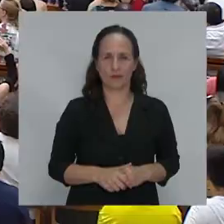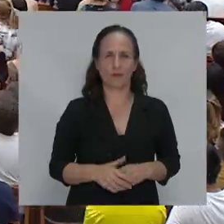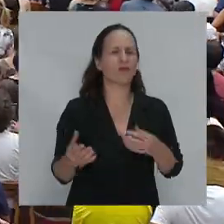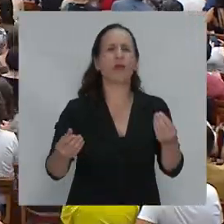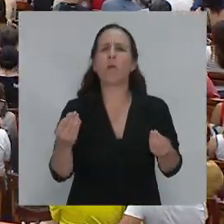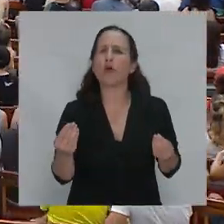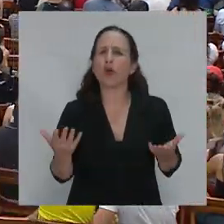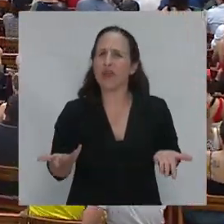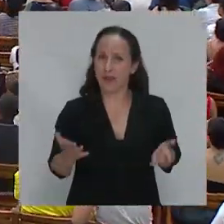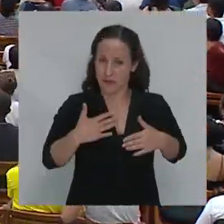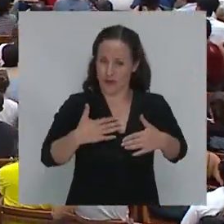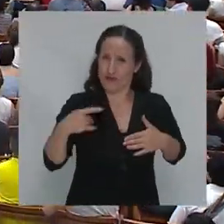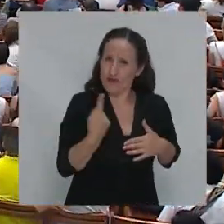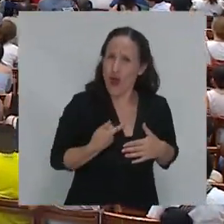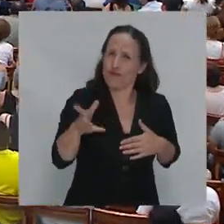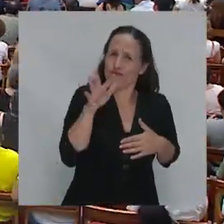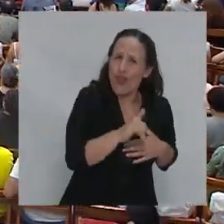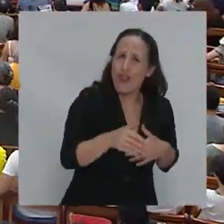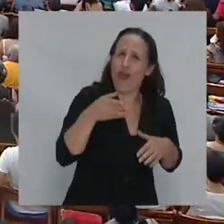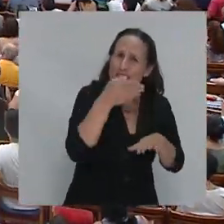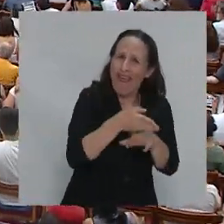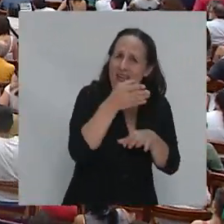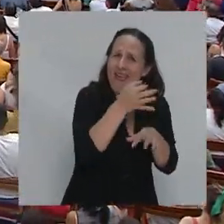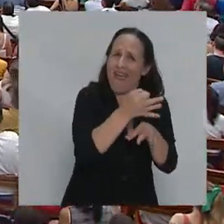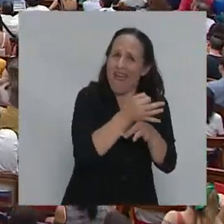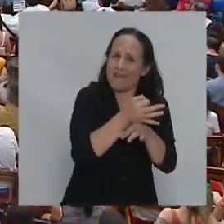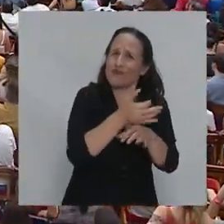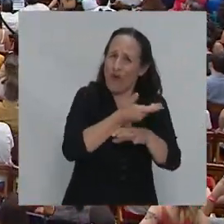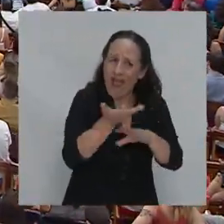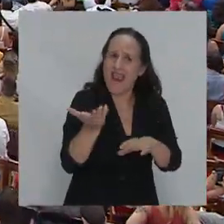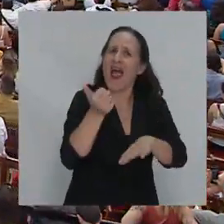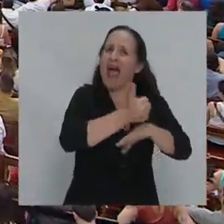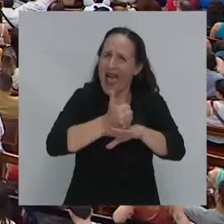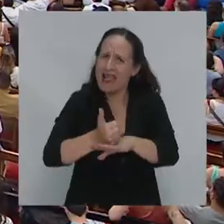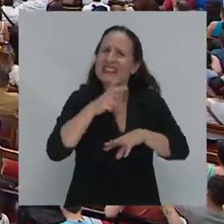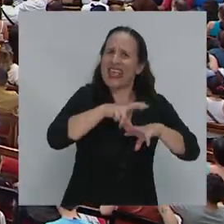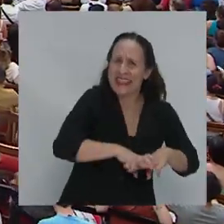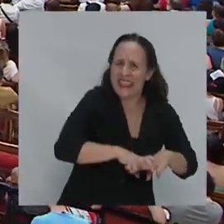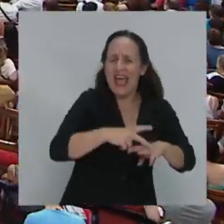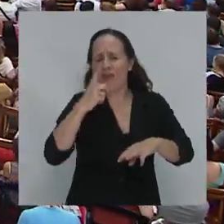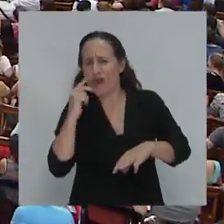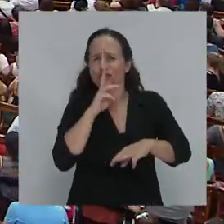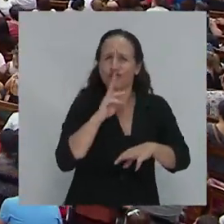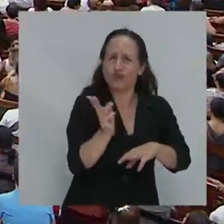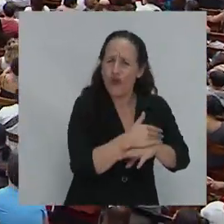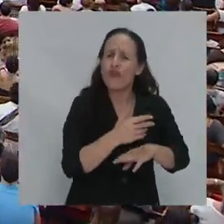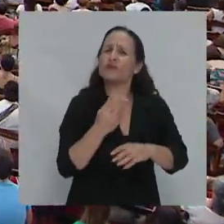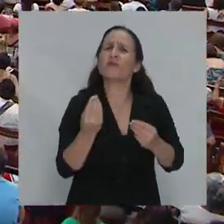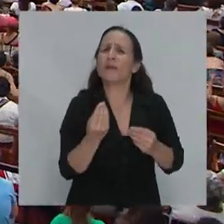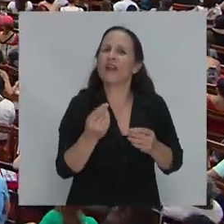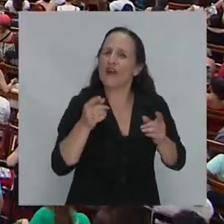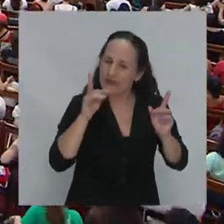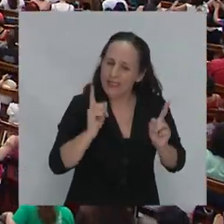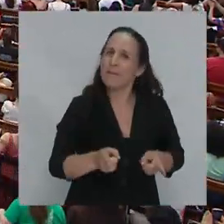Porque somos los que están día a día ahí, pero no solo es una cuestión de presencia, de que estemos ahí sentados y sentadas, sino que nos dimos con